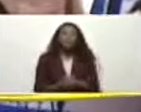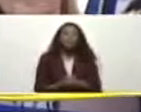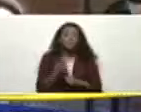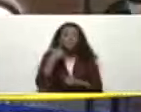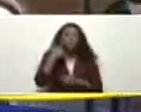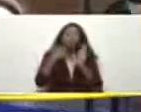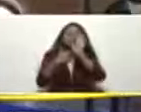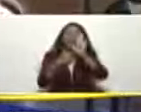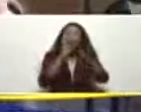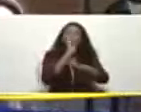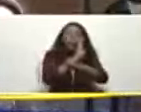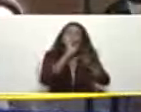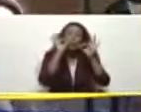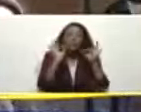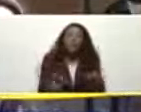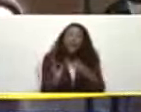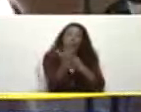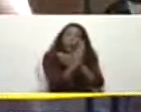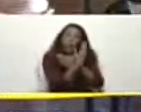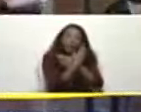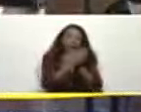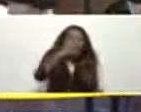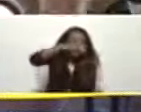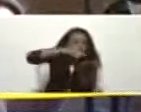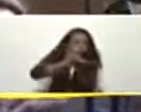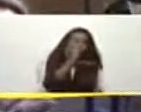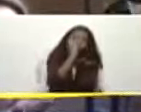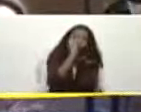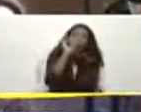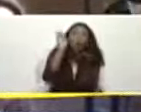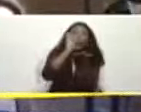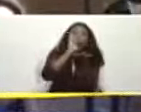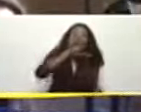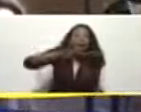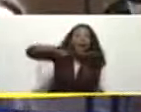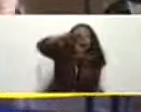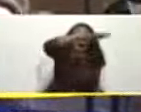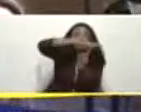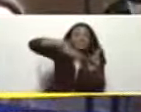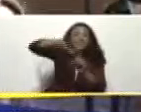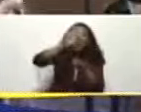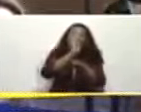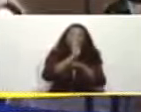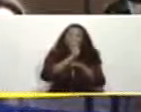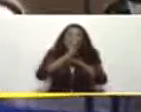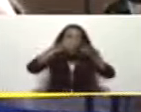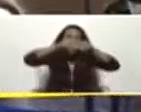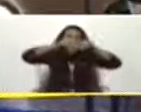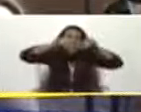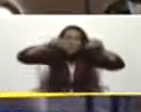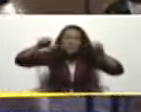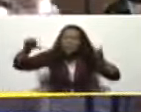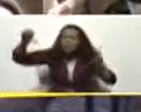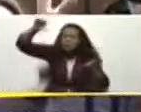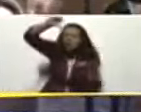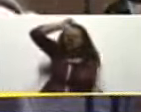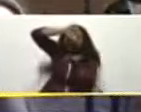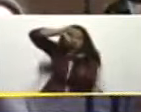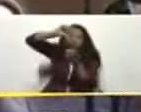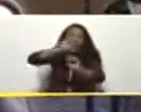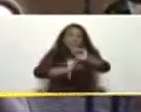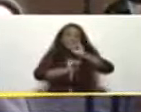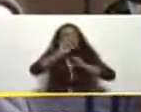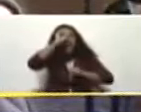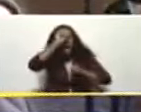eso, preservar la inocuidad de nuestros alimentos, preservar el ambiente, el manejo ecológico de nuestros